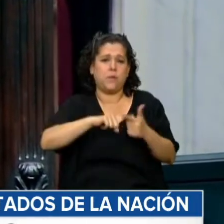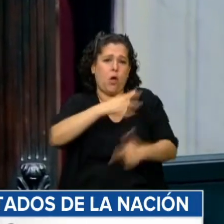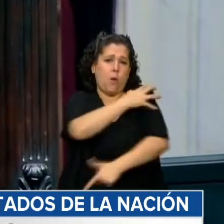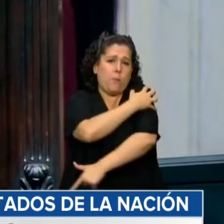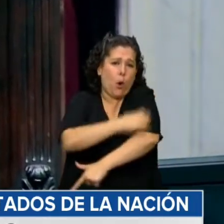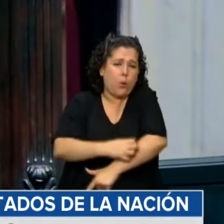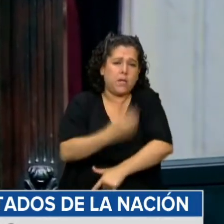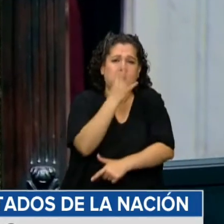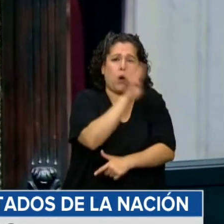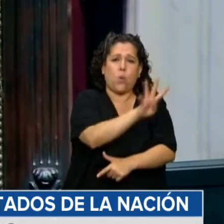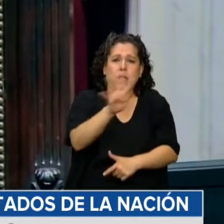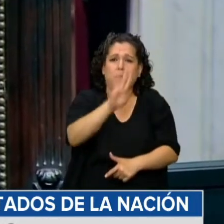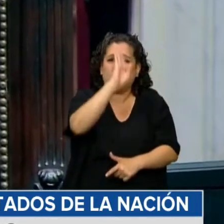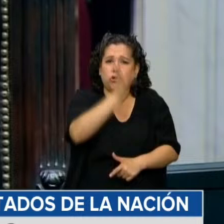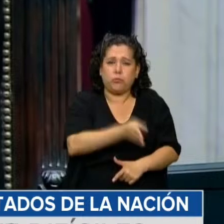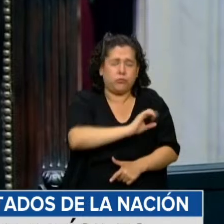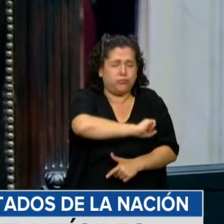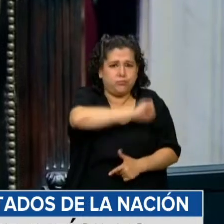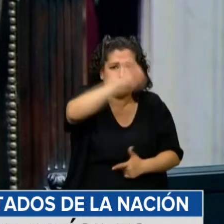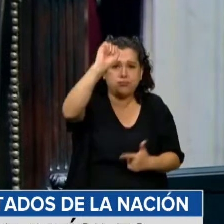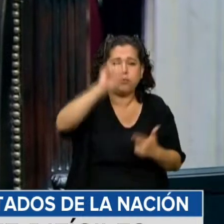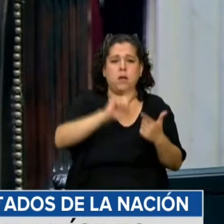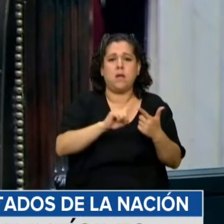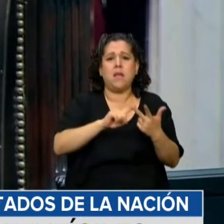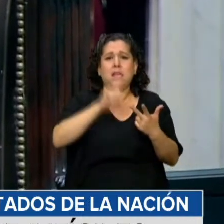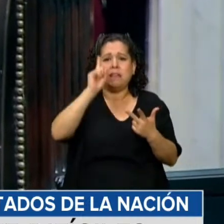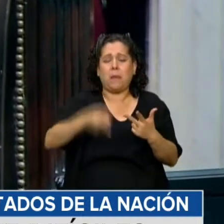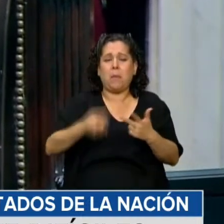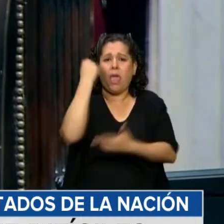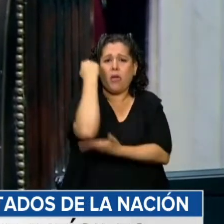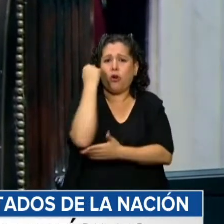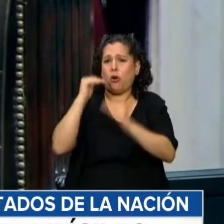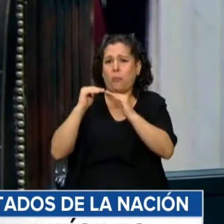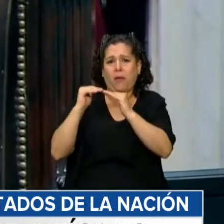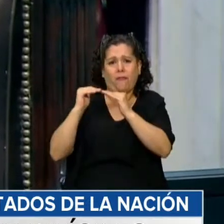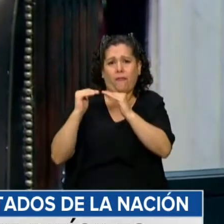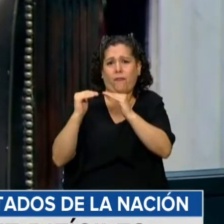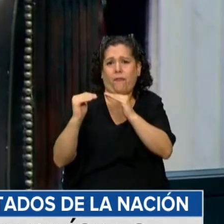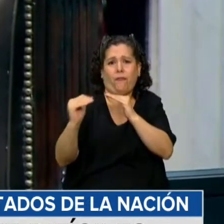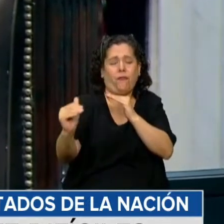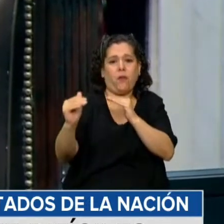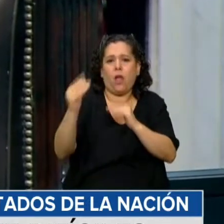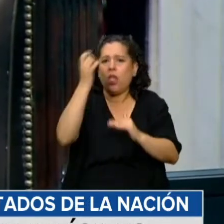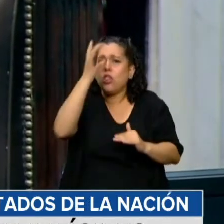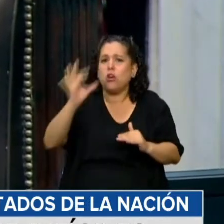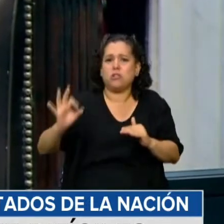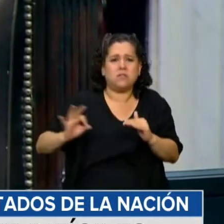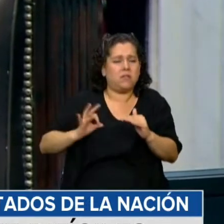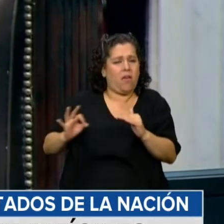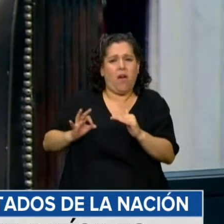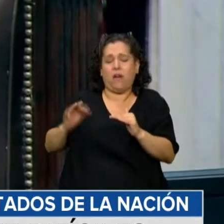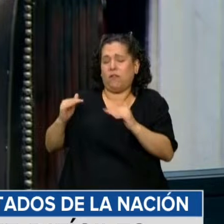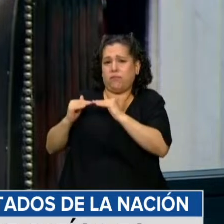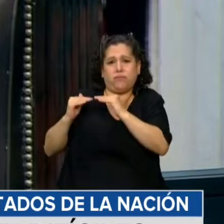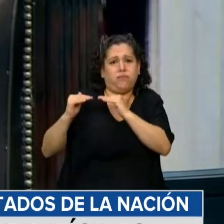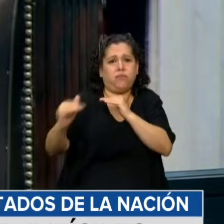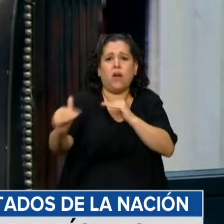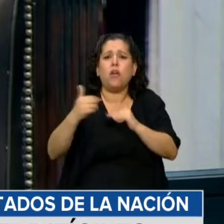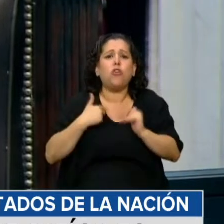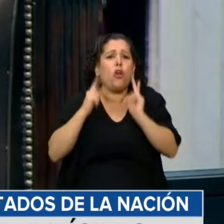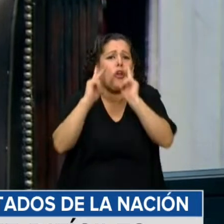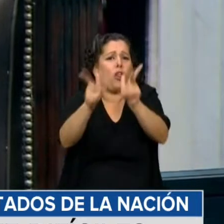del 44% y el estancamiento económico que lleva más de 12 años en la Argentina. No lo estoy diciendo